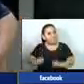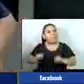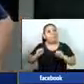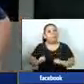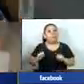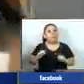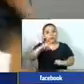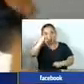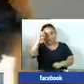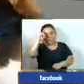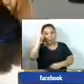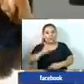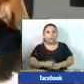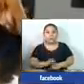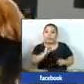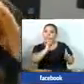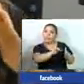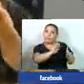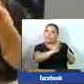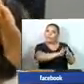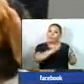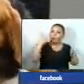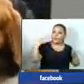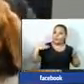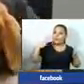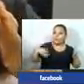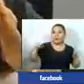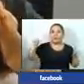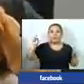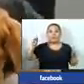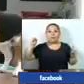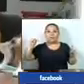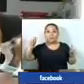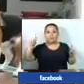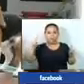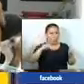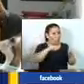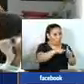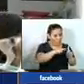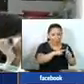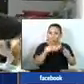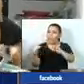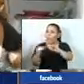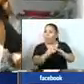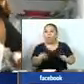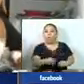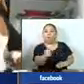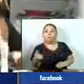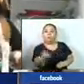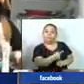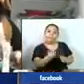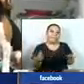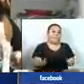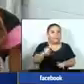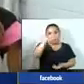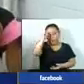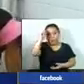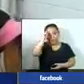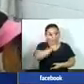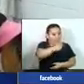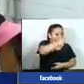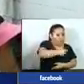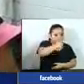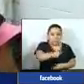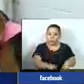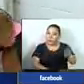poder hacer un trabajo es el caso de Armando Morales quien al igual que muchos perdió su empleo a causa de la pandemia durante cuatro meses no